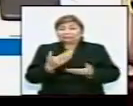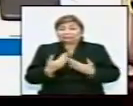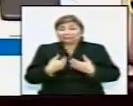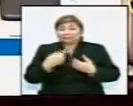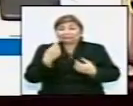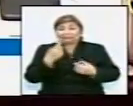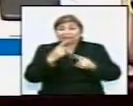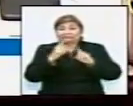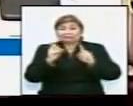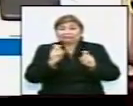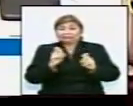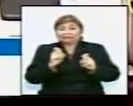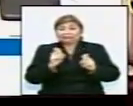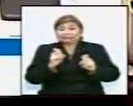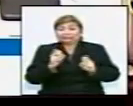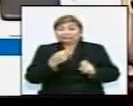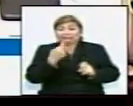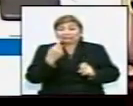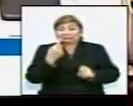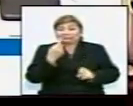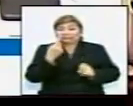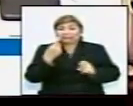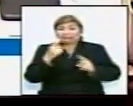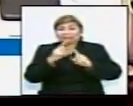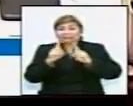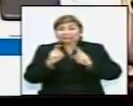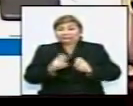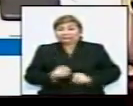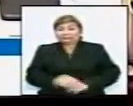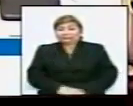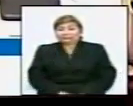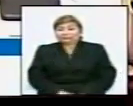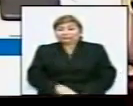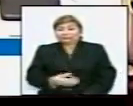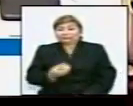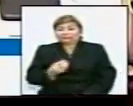sola pregunta y tendría una sola pregunta,